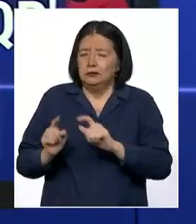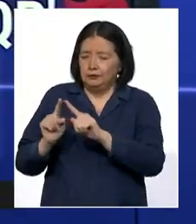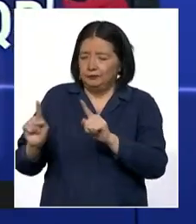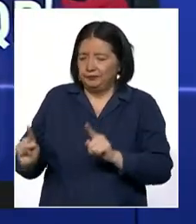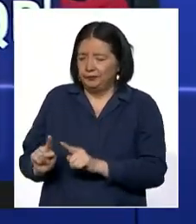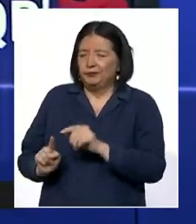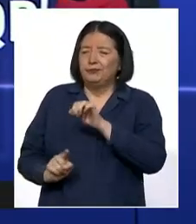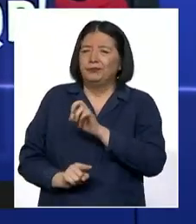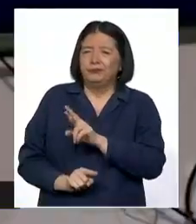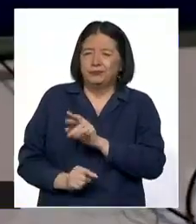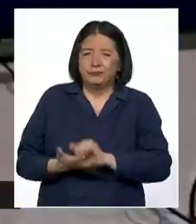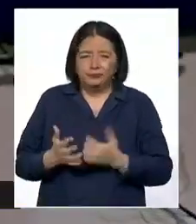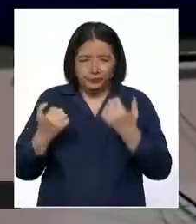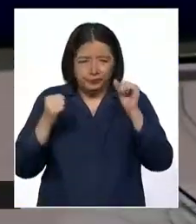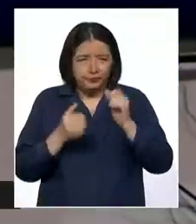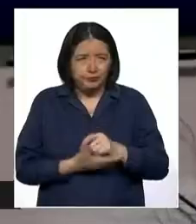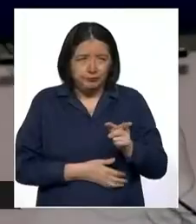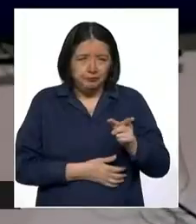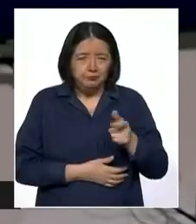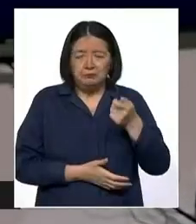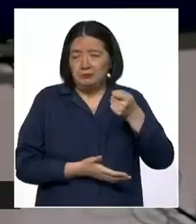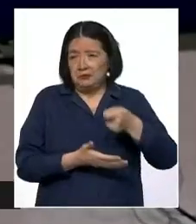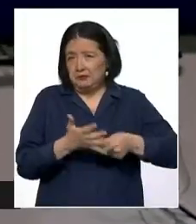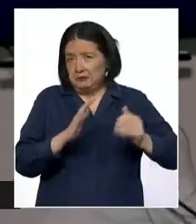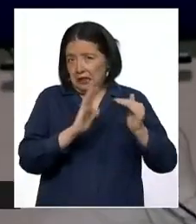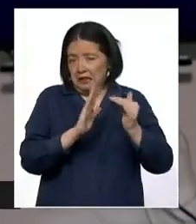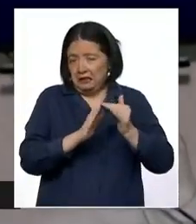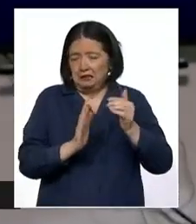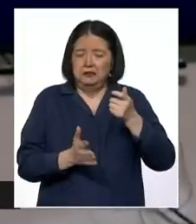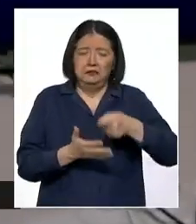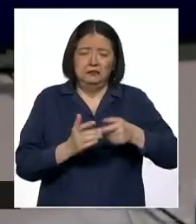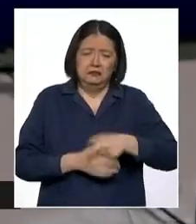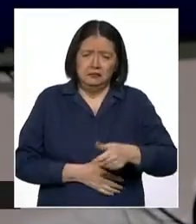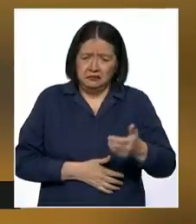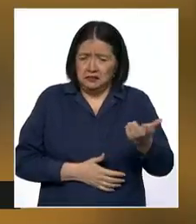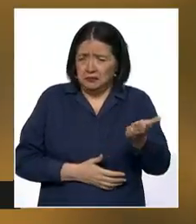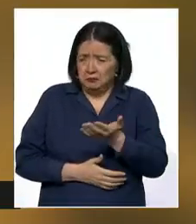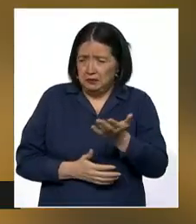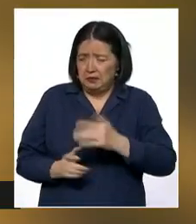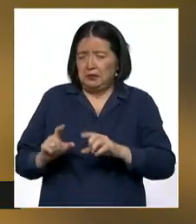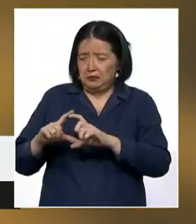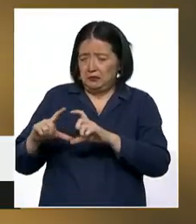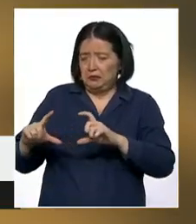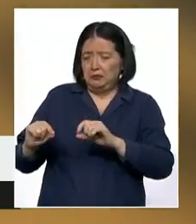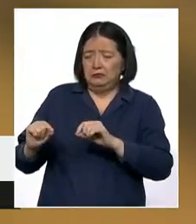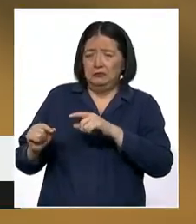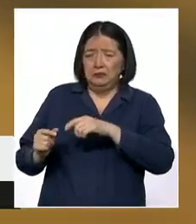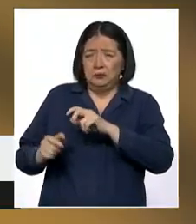Molina. Que alquilan una casa, no hacen invitaciones con QR.